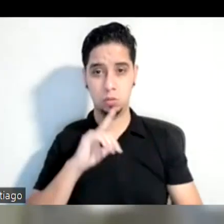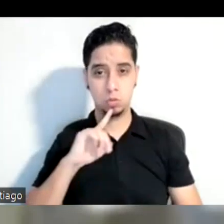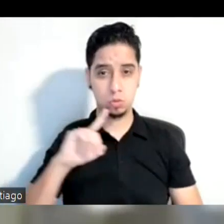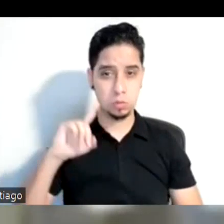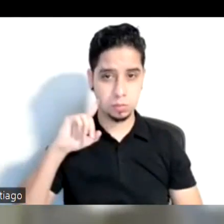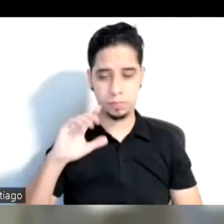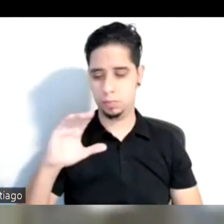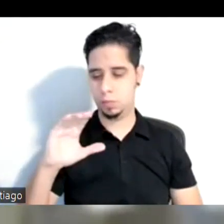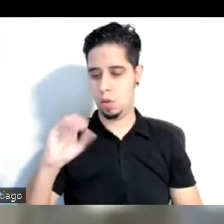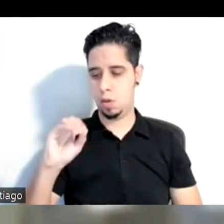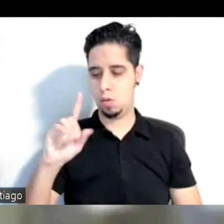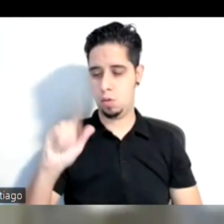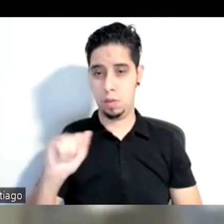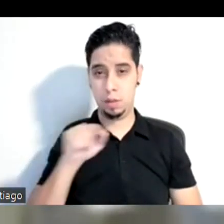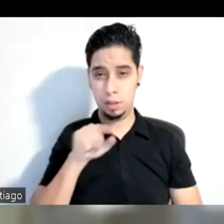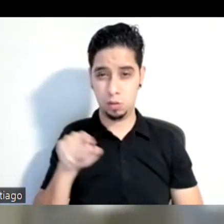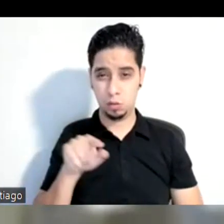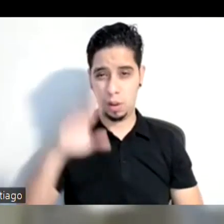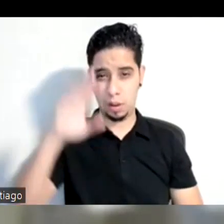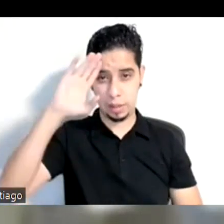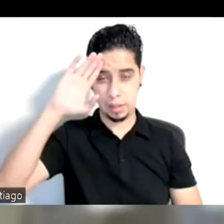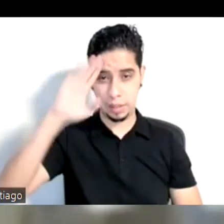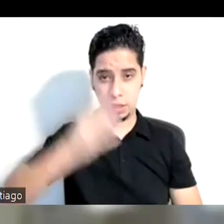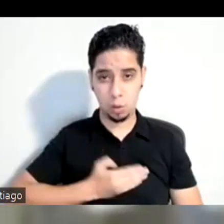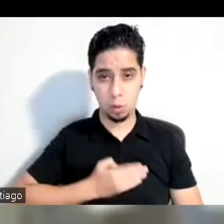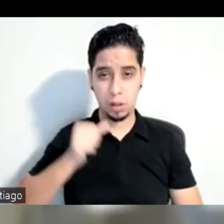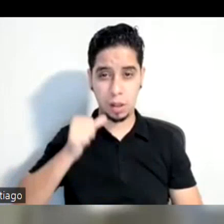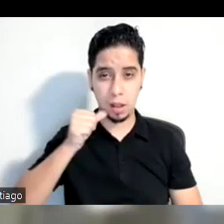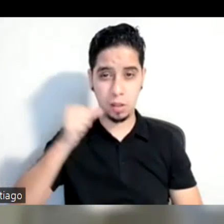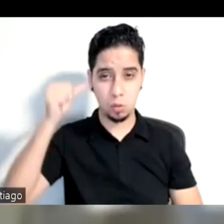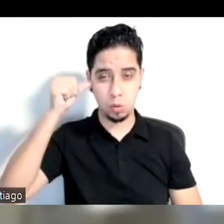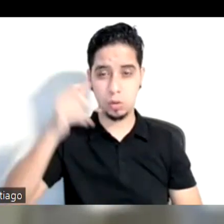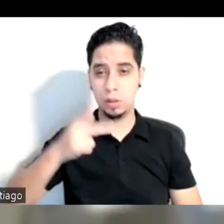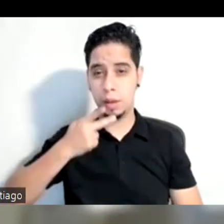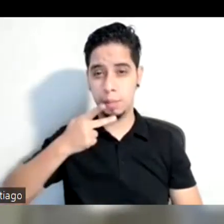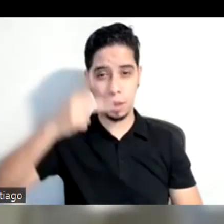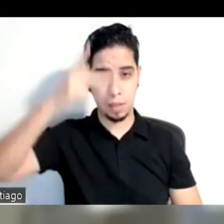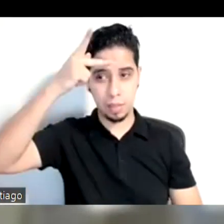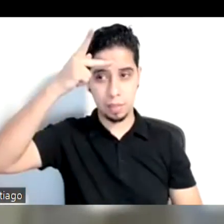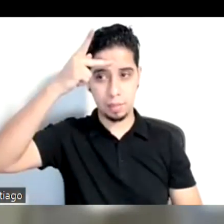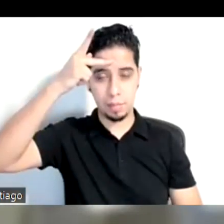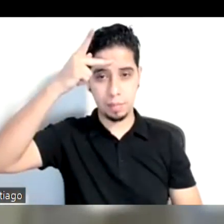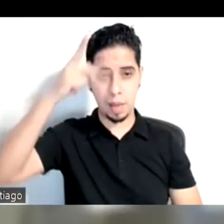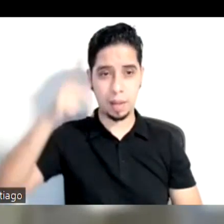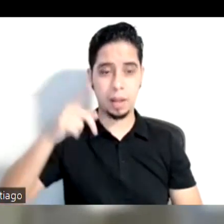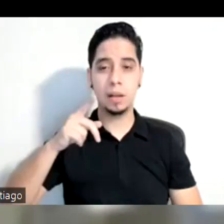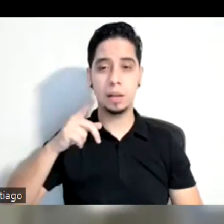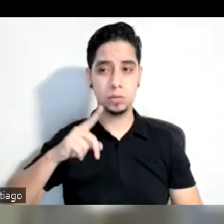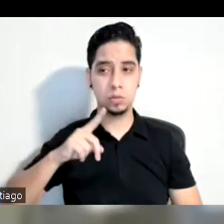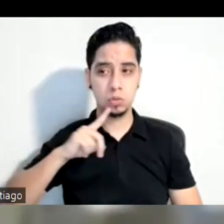son los hijos adultos de Padre Solo, tenían un poquito coraje. Ah, ¿por